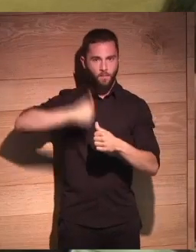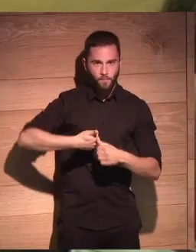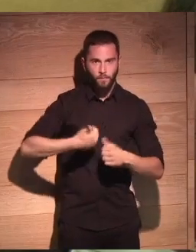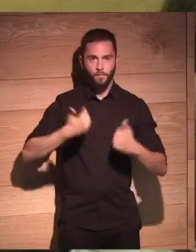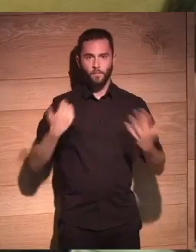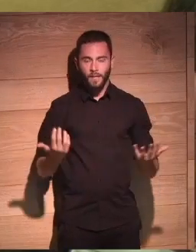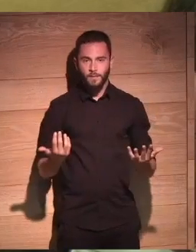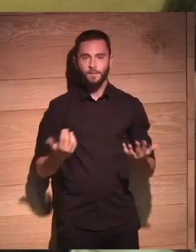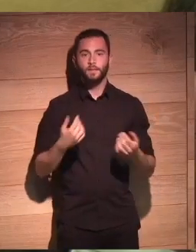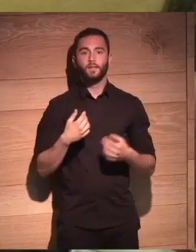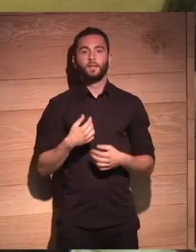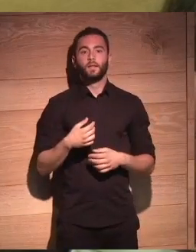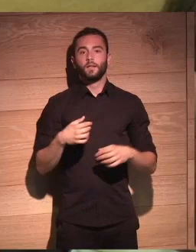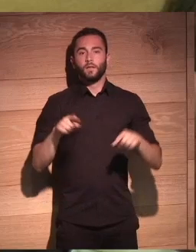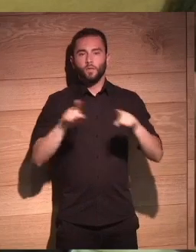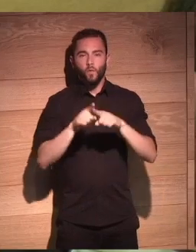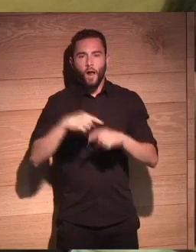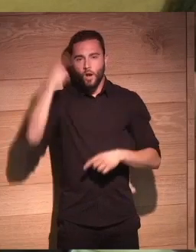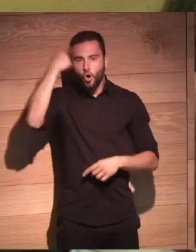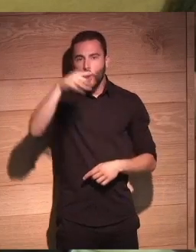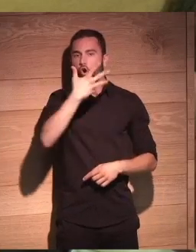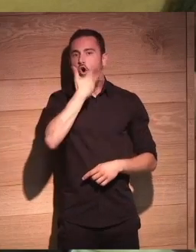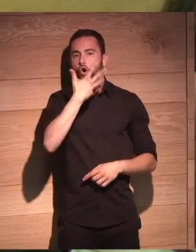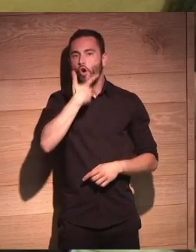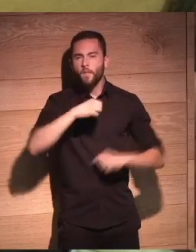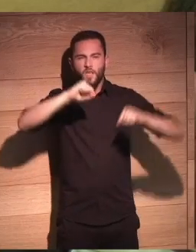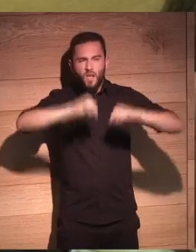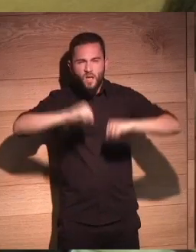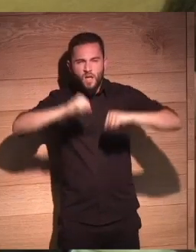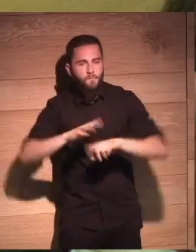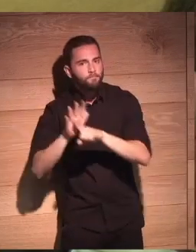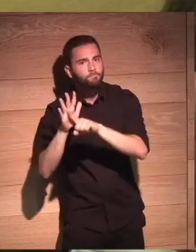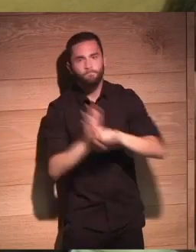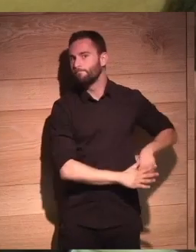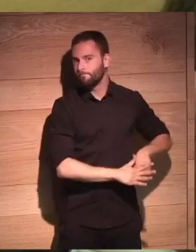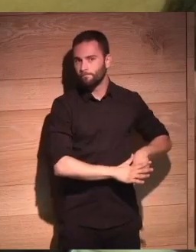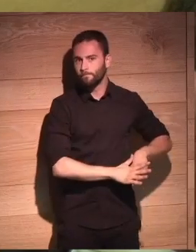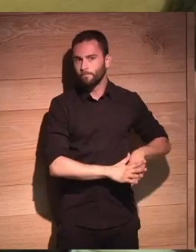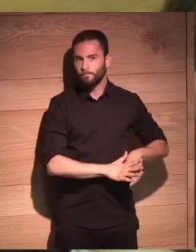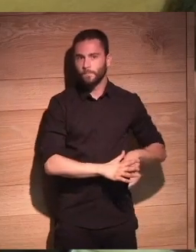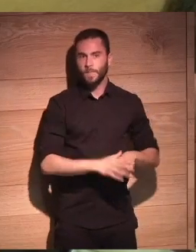cómo se desprecia el conocimiento de los mayores. Se pierde